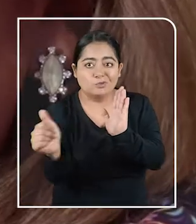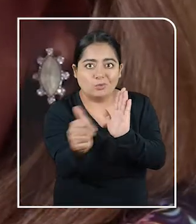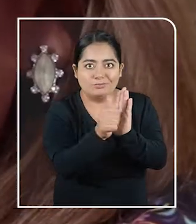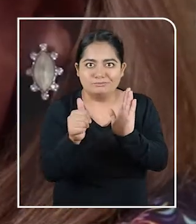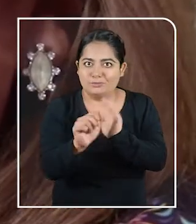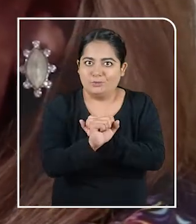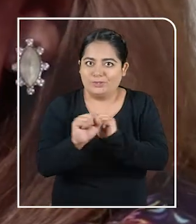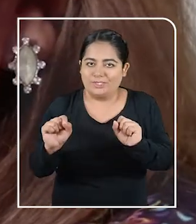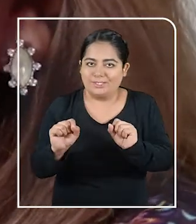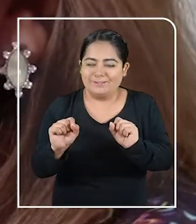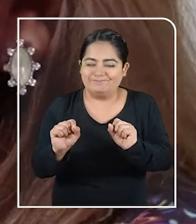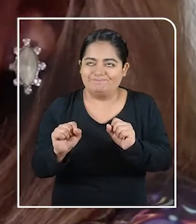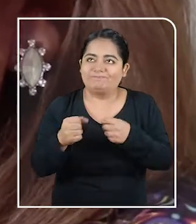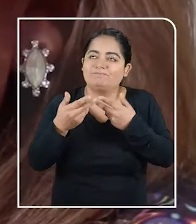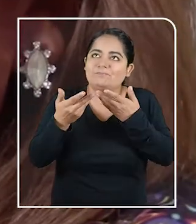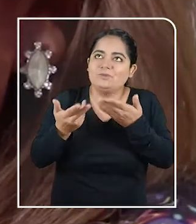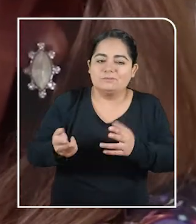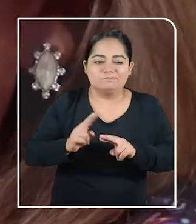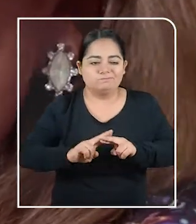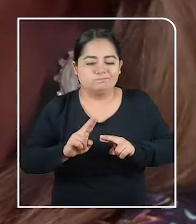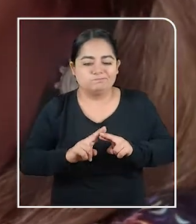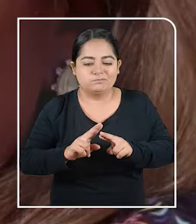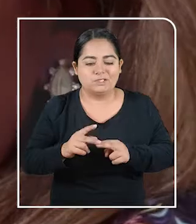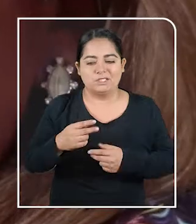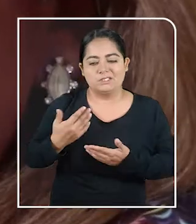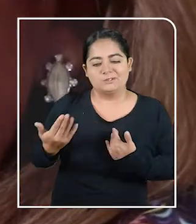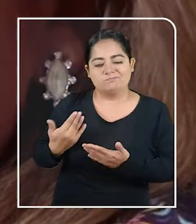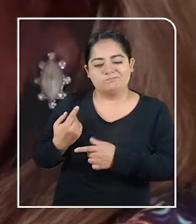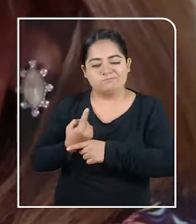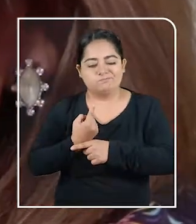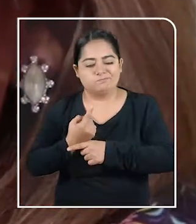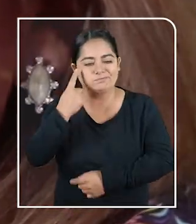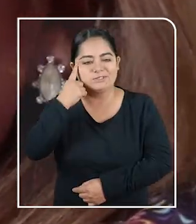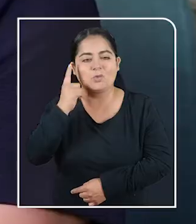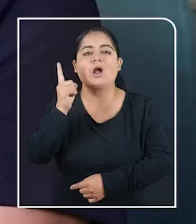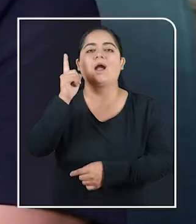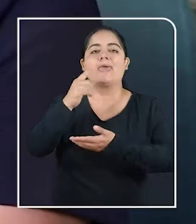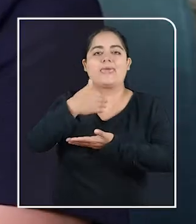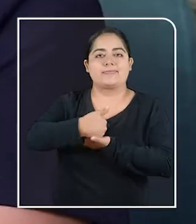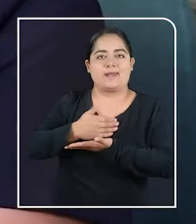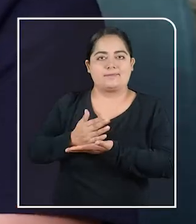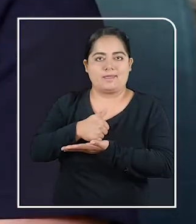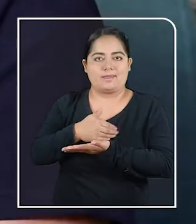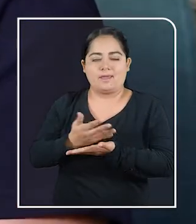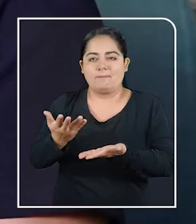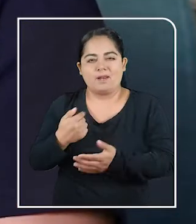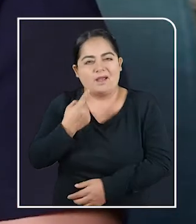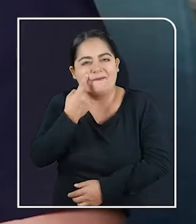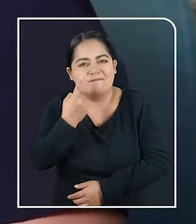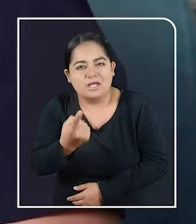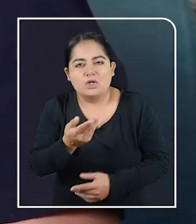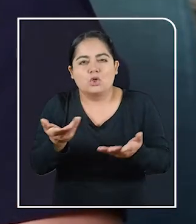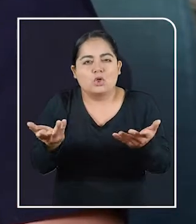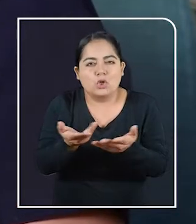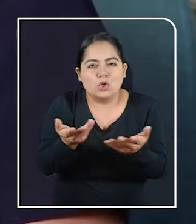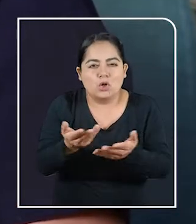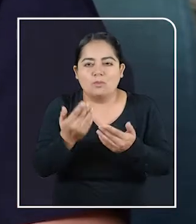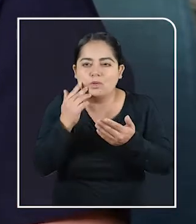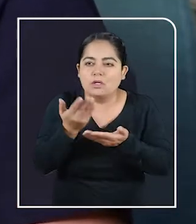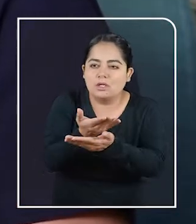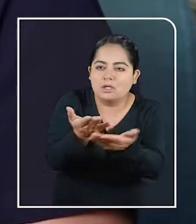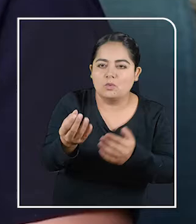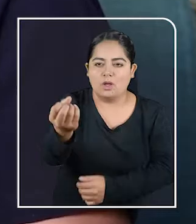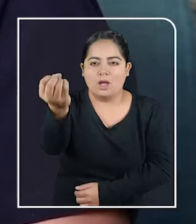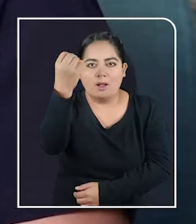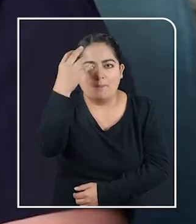poder trabajarlos. Por lo tanto, vimos estrategias que pudiéramos ver los estilos de